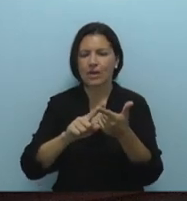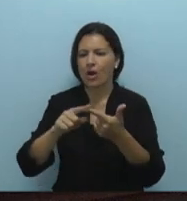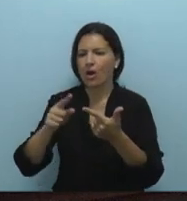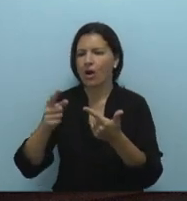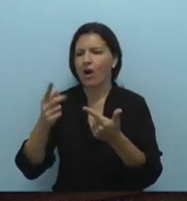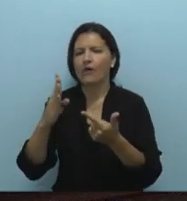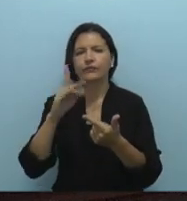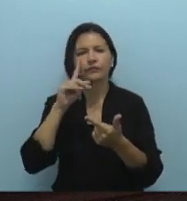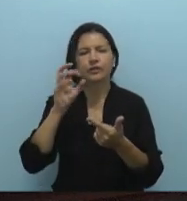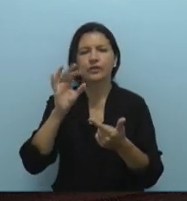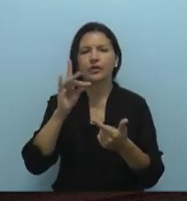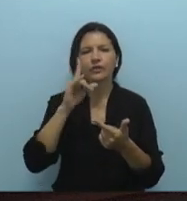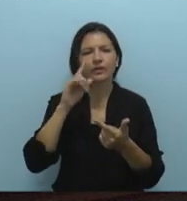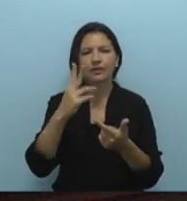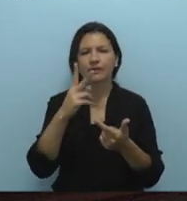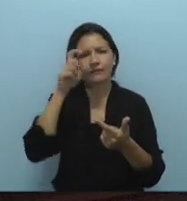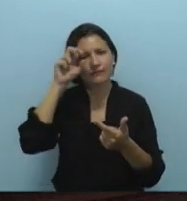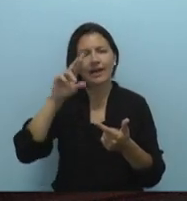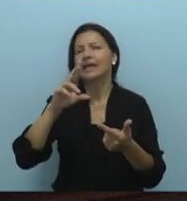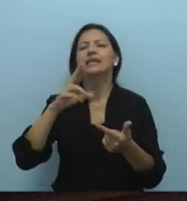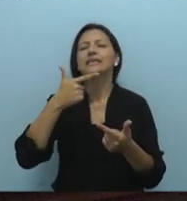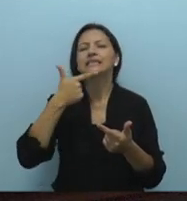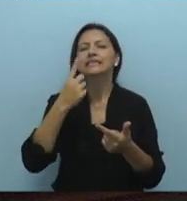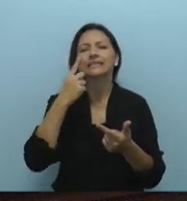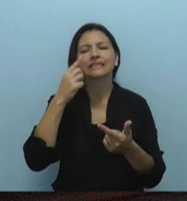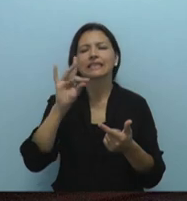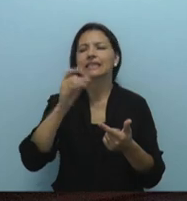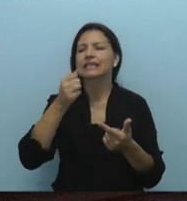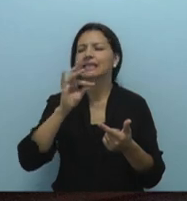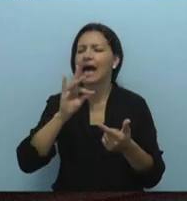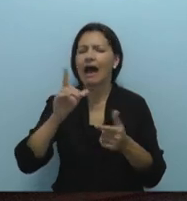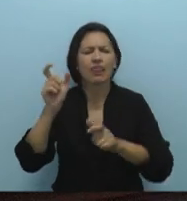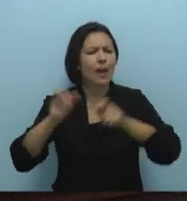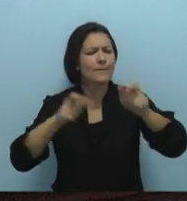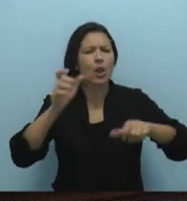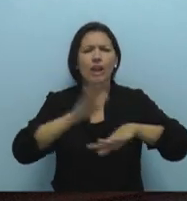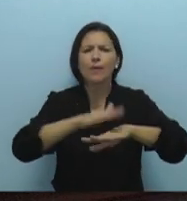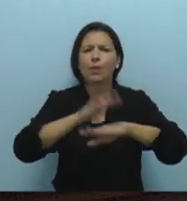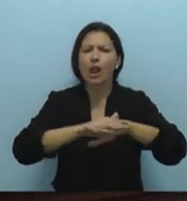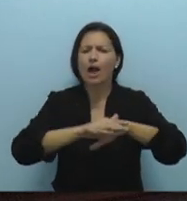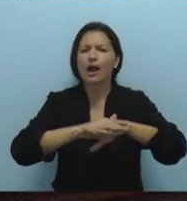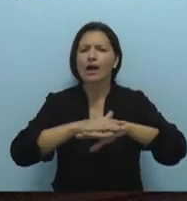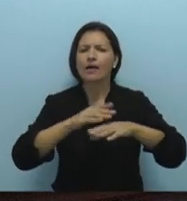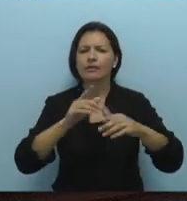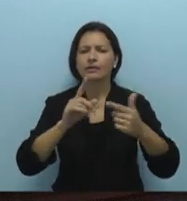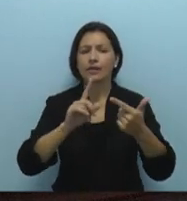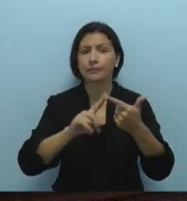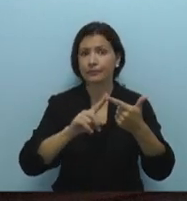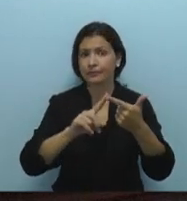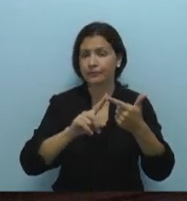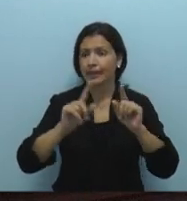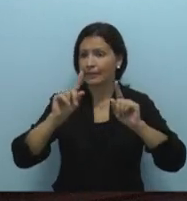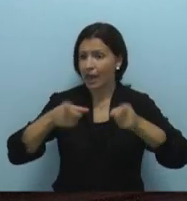de la biodiversidad, de hacer parte a la ciudadanía de esta responsabilidad que tenemos. Pero también es hablar del impacto